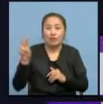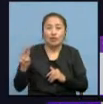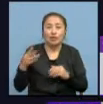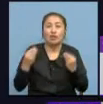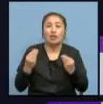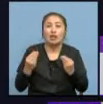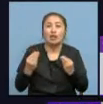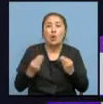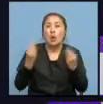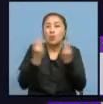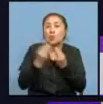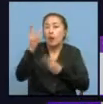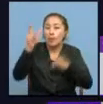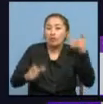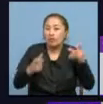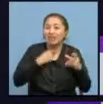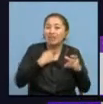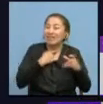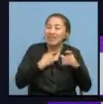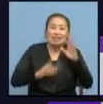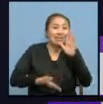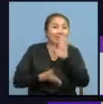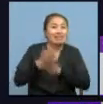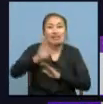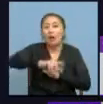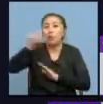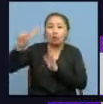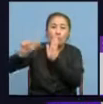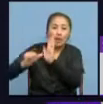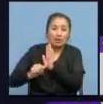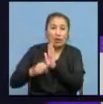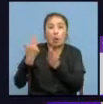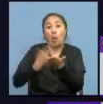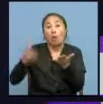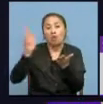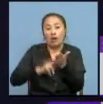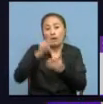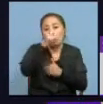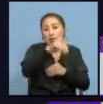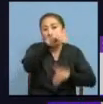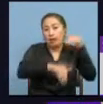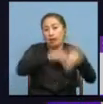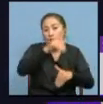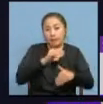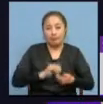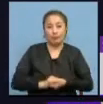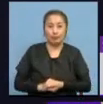la partida de mucha gente que ya con esta nueva elección prácticamente se están yendo del